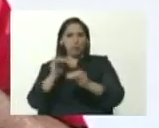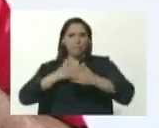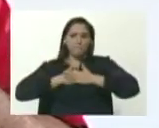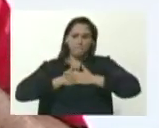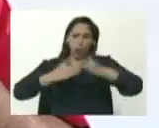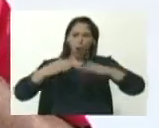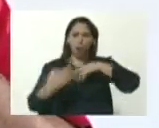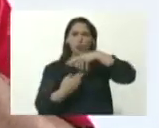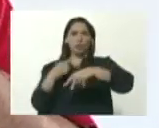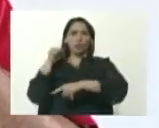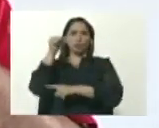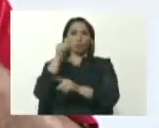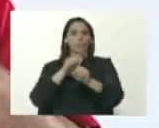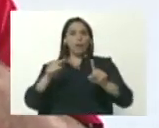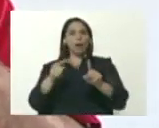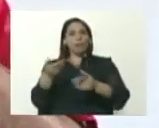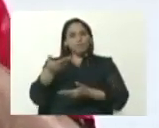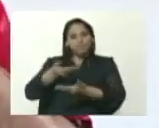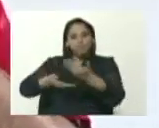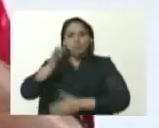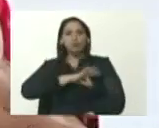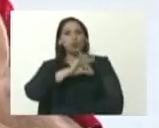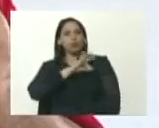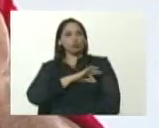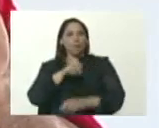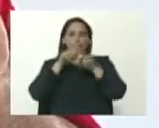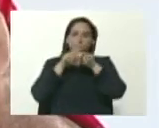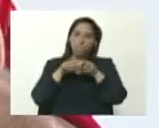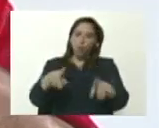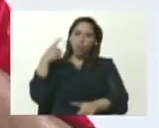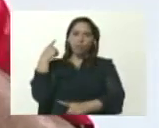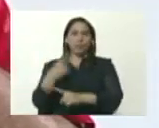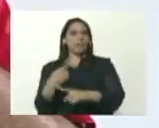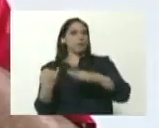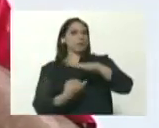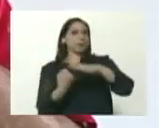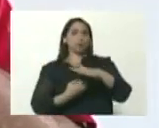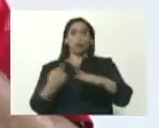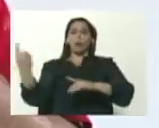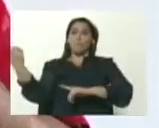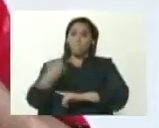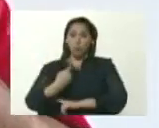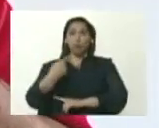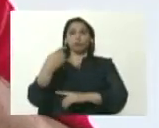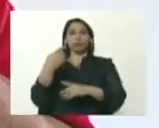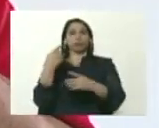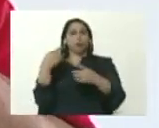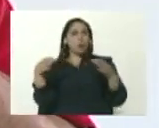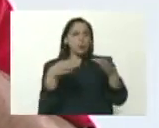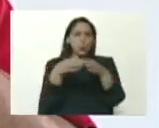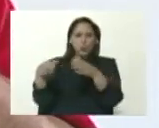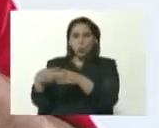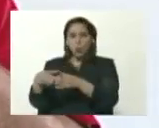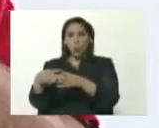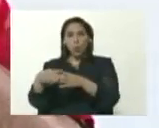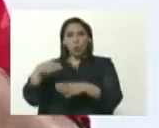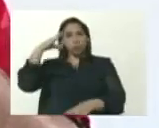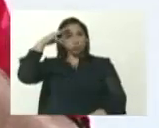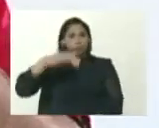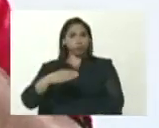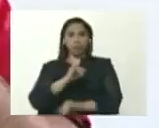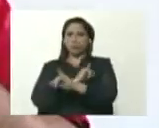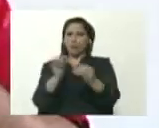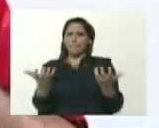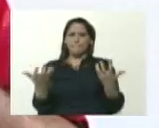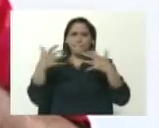la revolución para contribuir en lo social, en el despliegue que usted, en las instrucciones que usted nos pueda dar, en la conformación de la milicia, que ya está muy